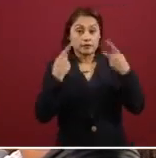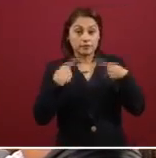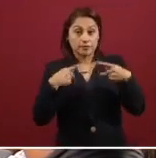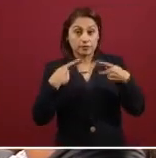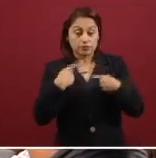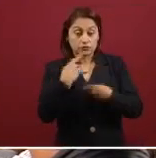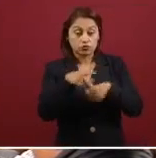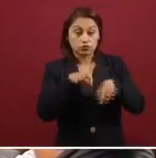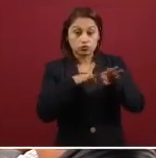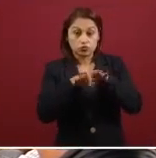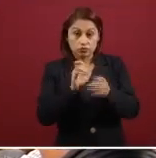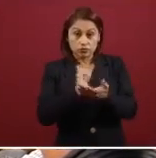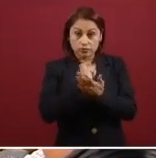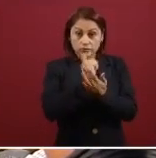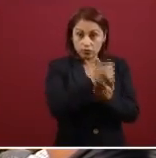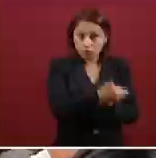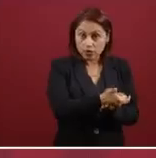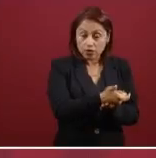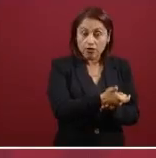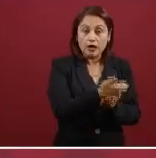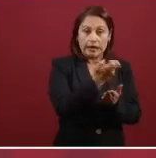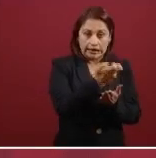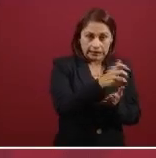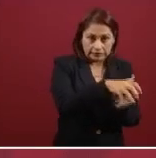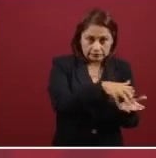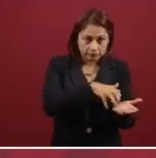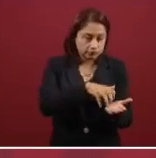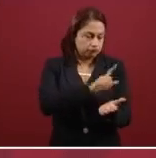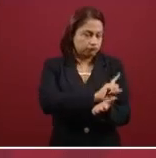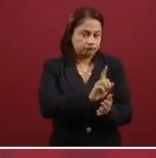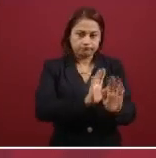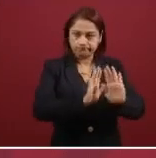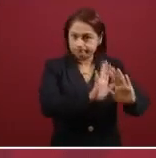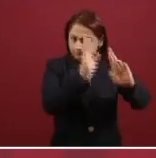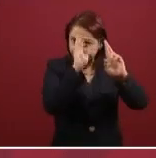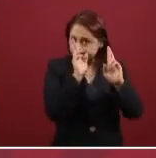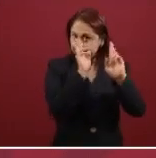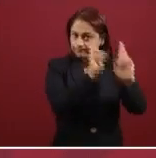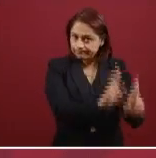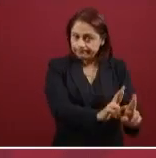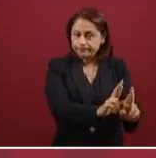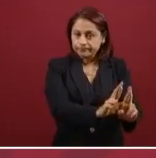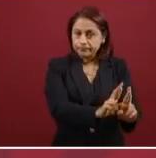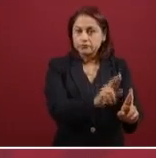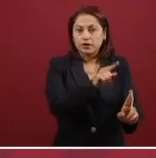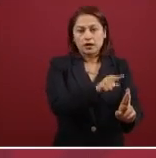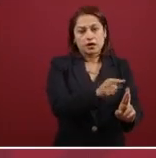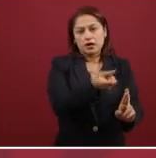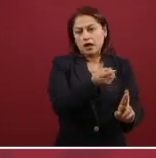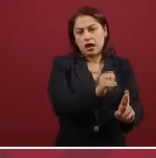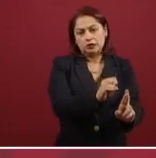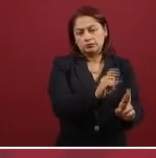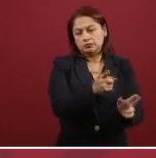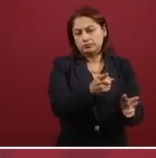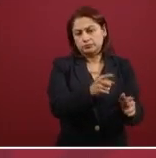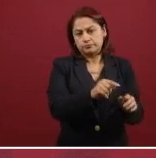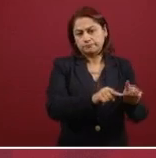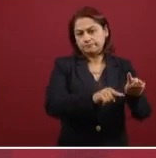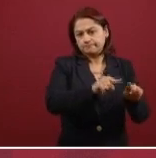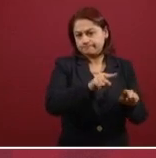tocan, incluso siempre van con la inflación, ligeramente por encima de la